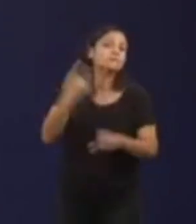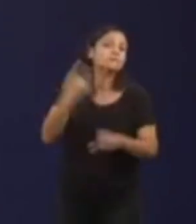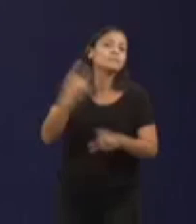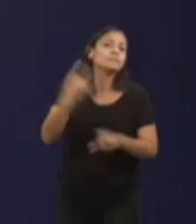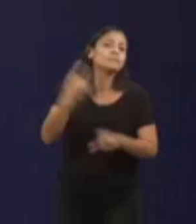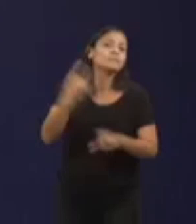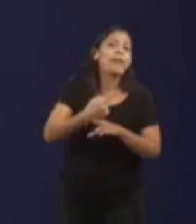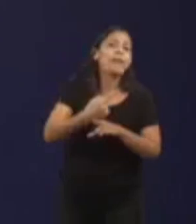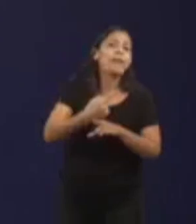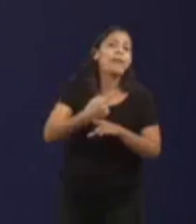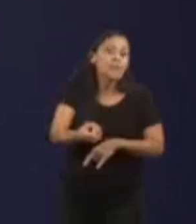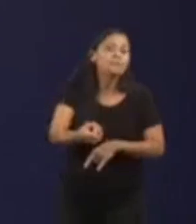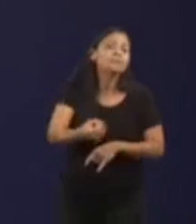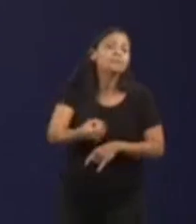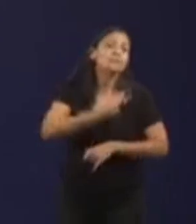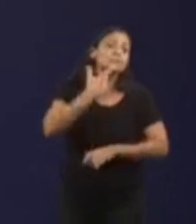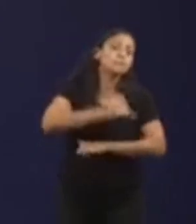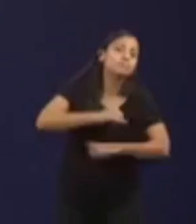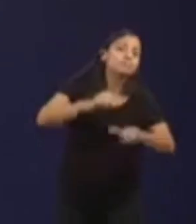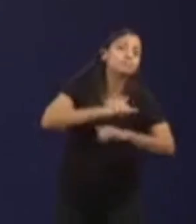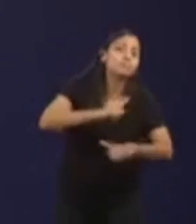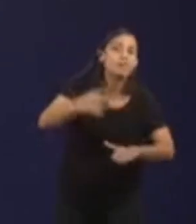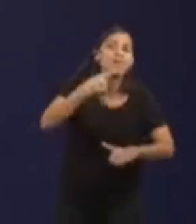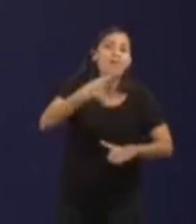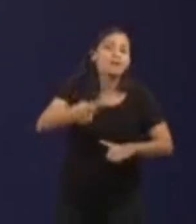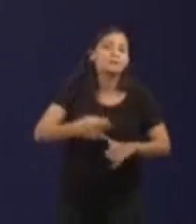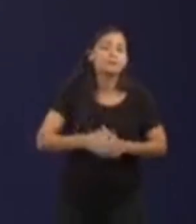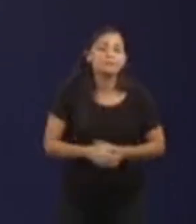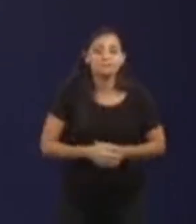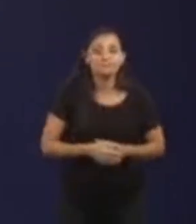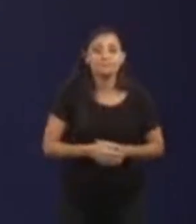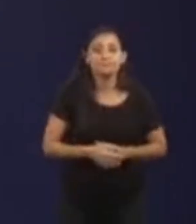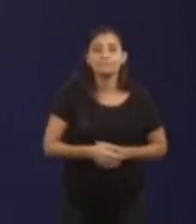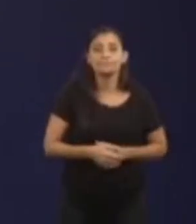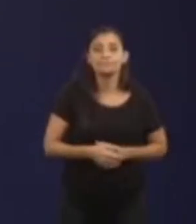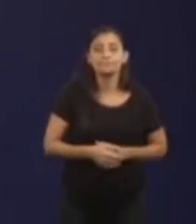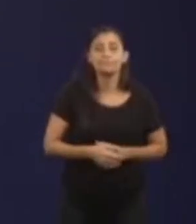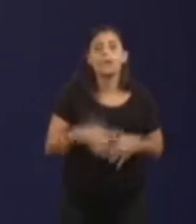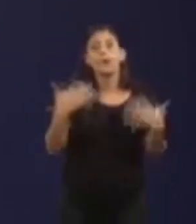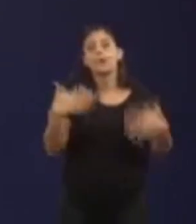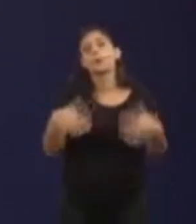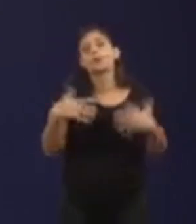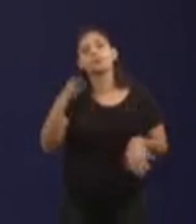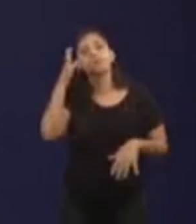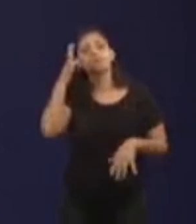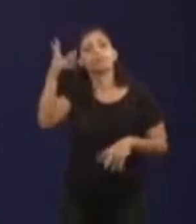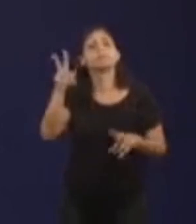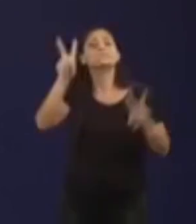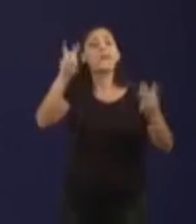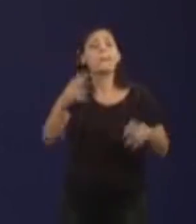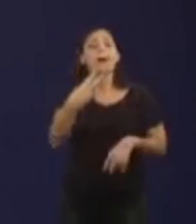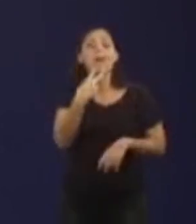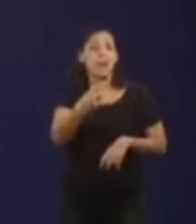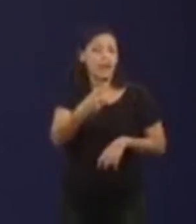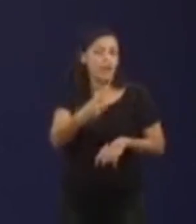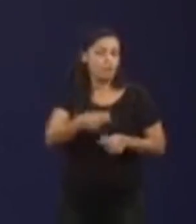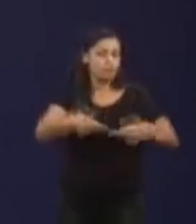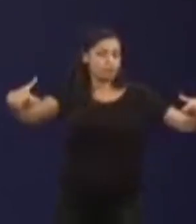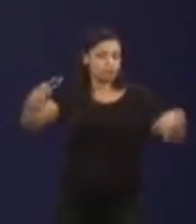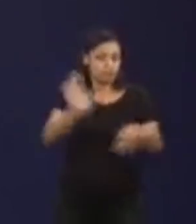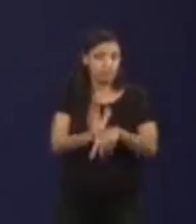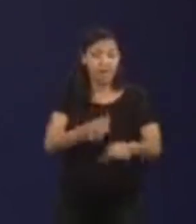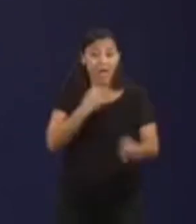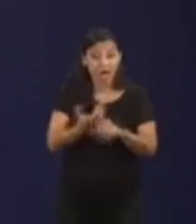super super superh habitario en en términos energéticos hasta entorno al